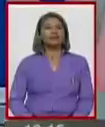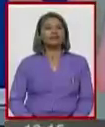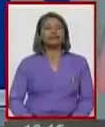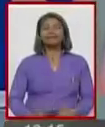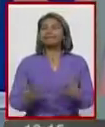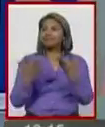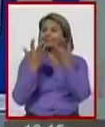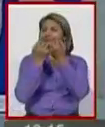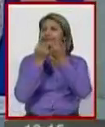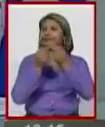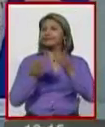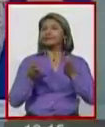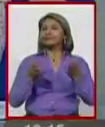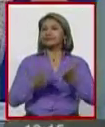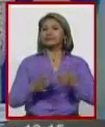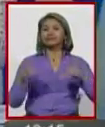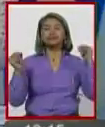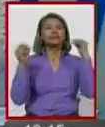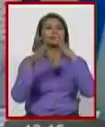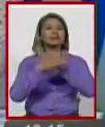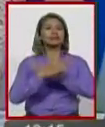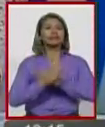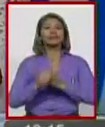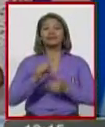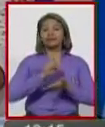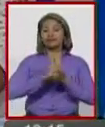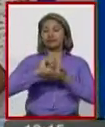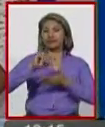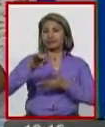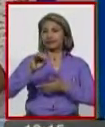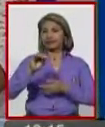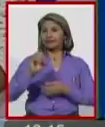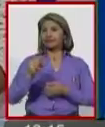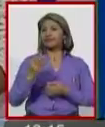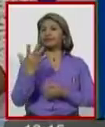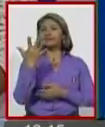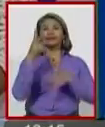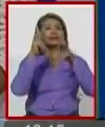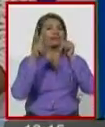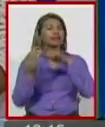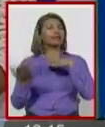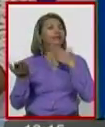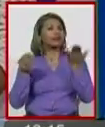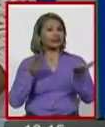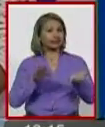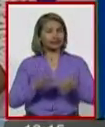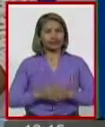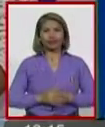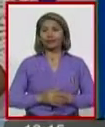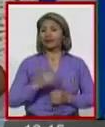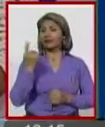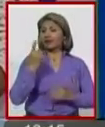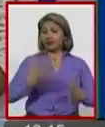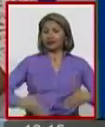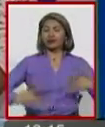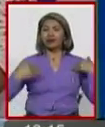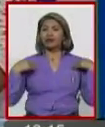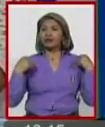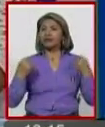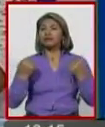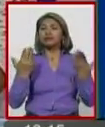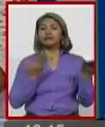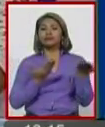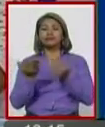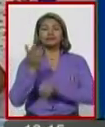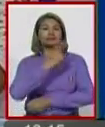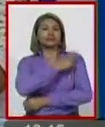Un fatal accidente se registró en la carretera a San José de Chiquitos, donde 5 personas perdieron la vida. El único sobreviviente se